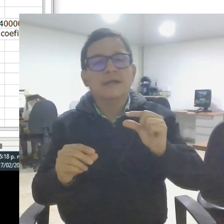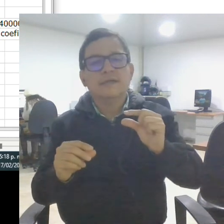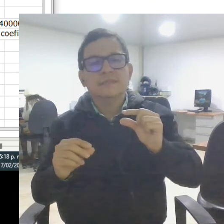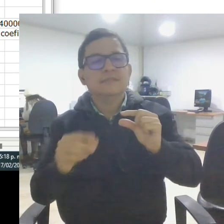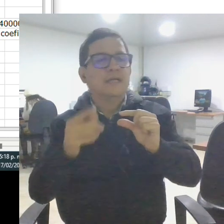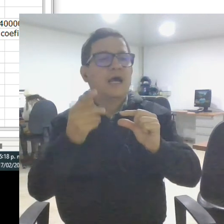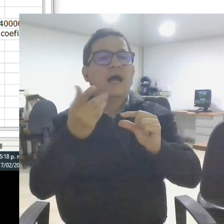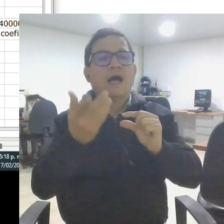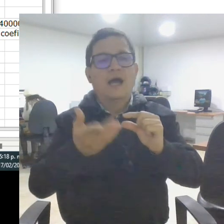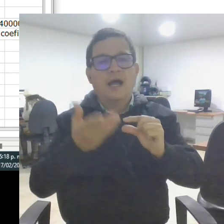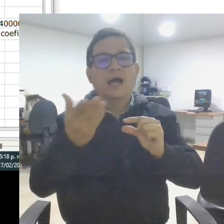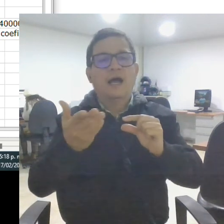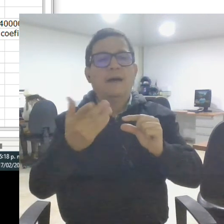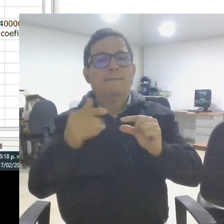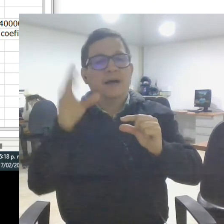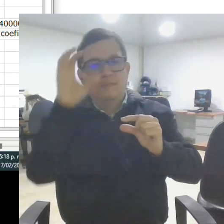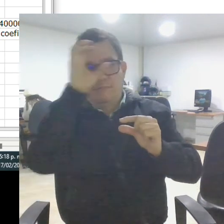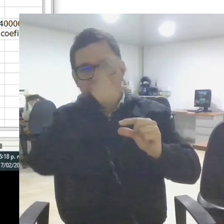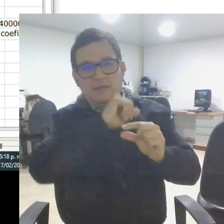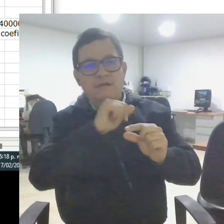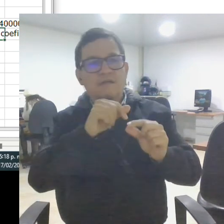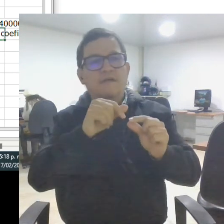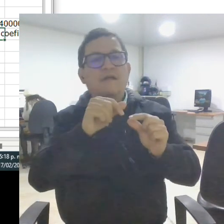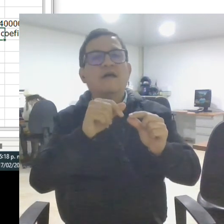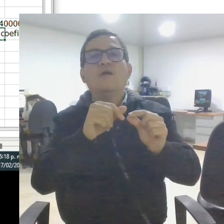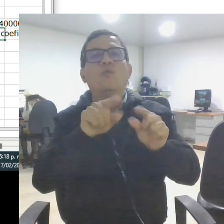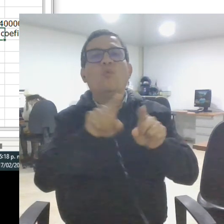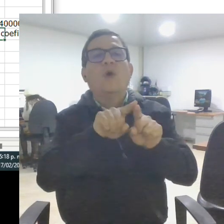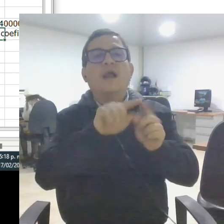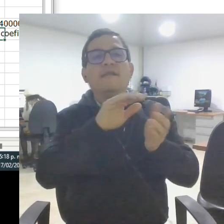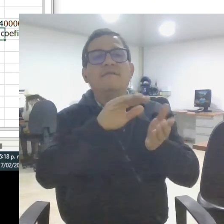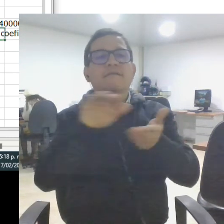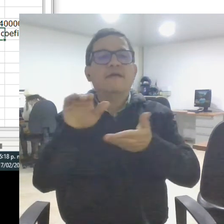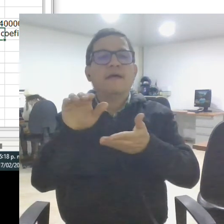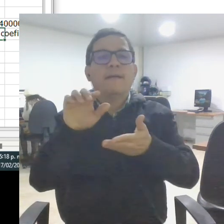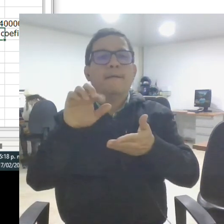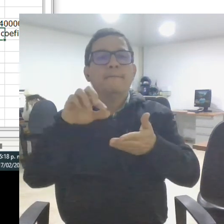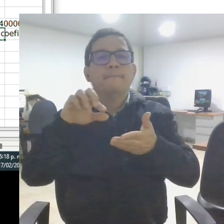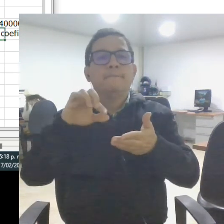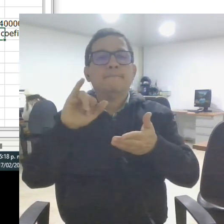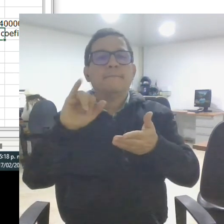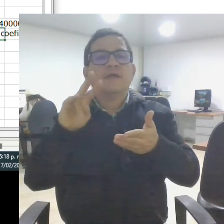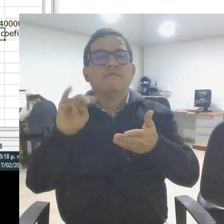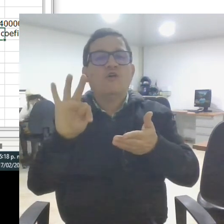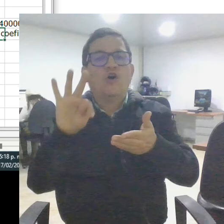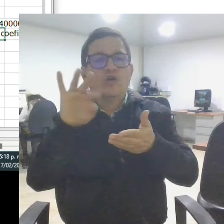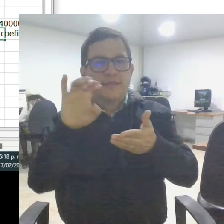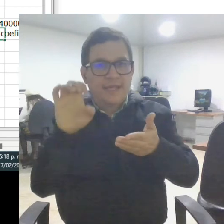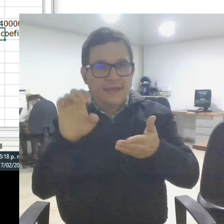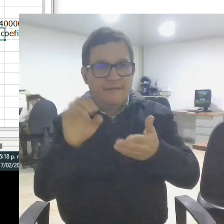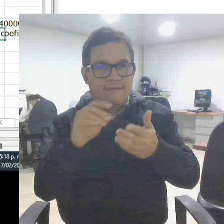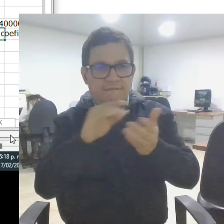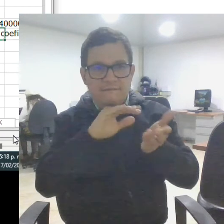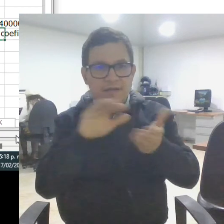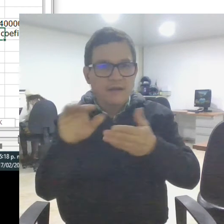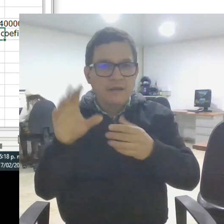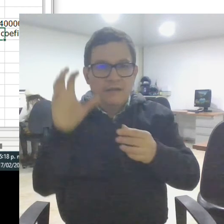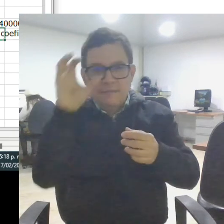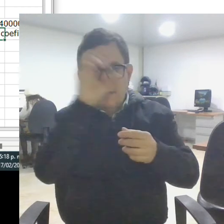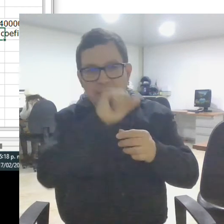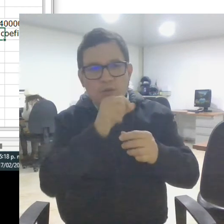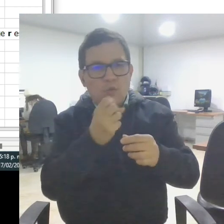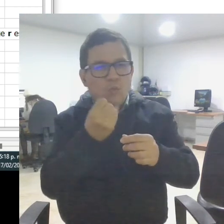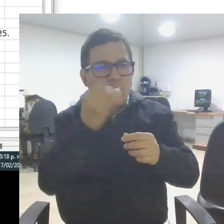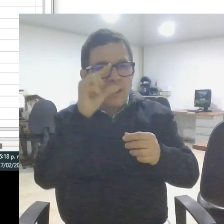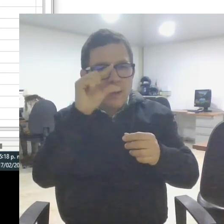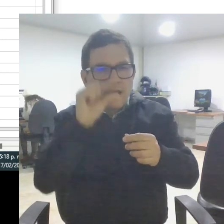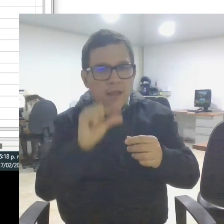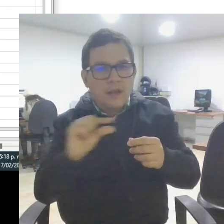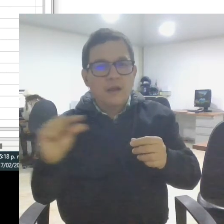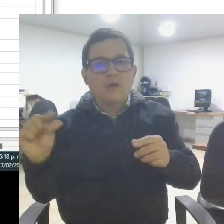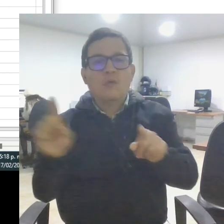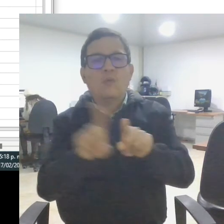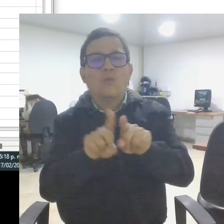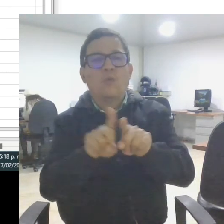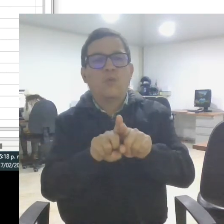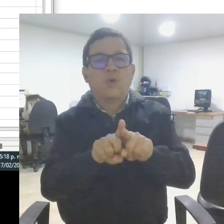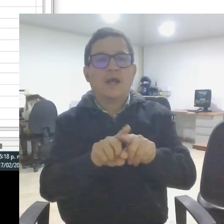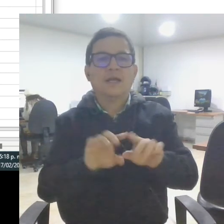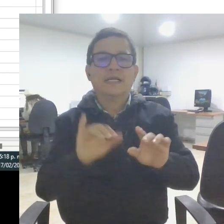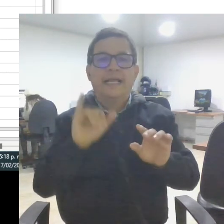la fila pivote, entonces analizamos que el valor de menor coeficiente viene siendo